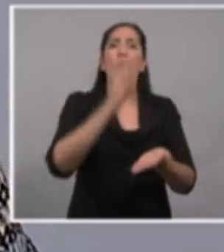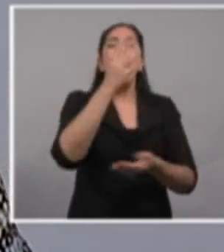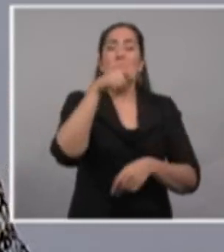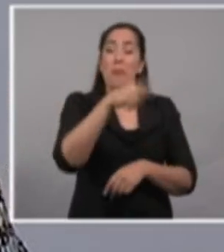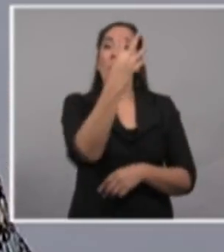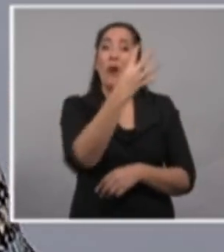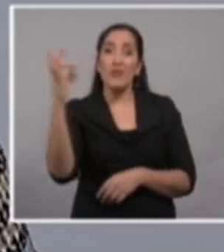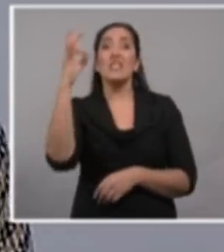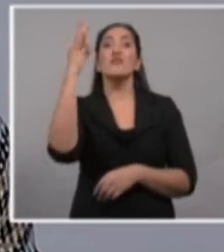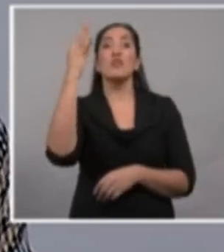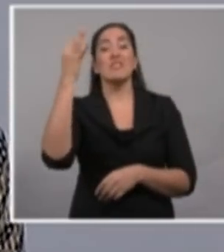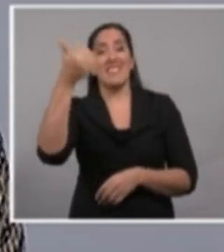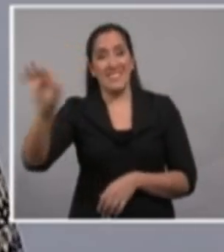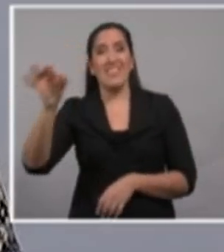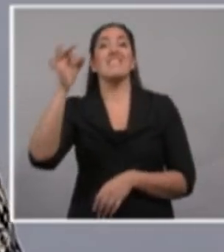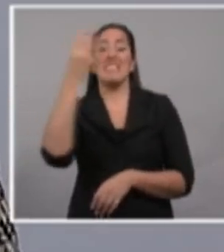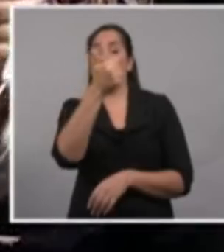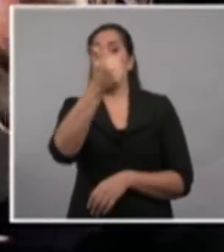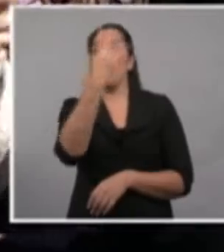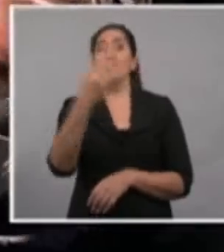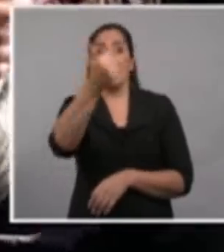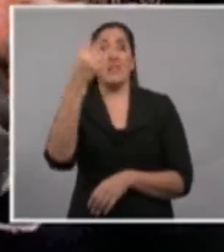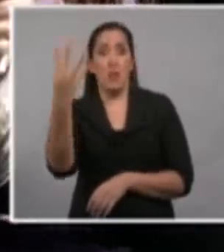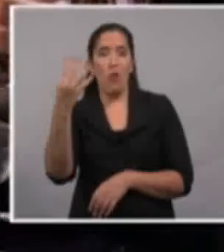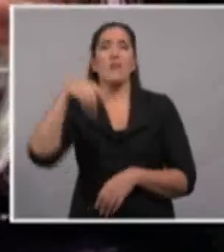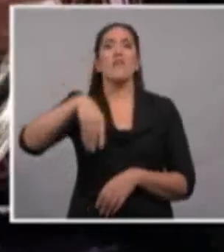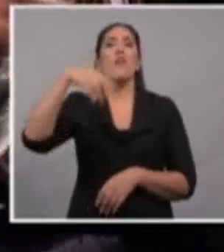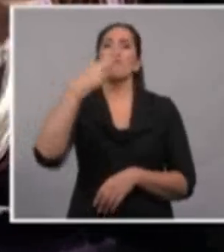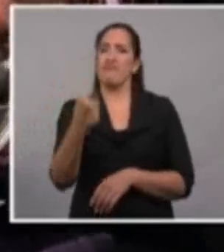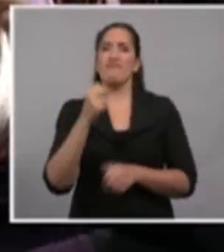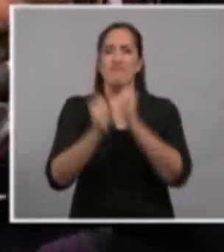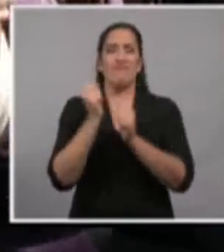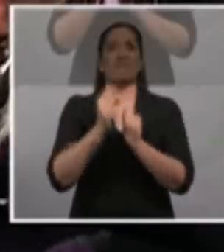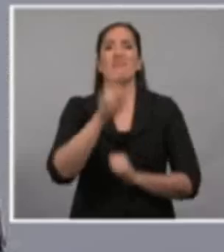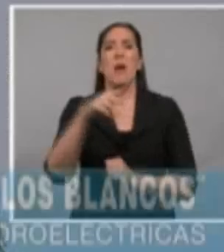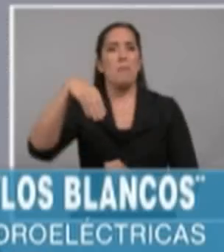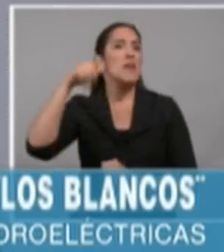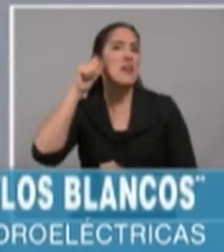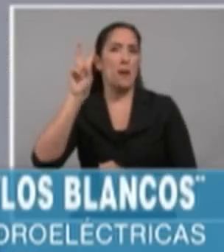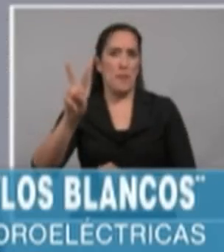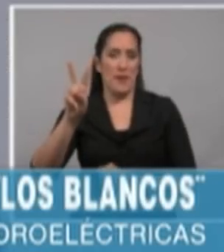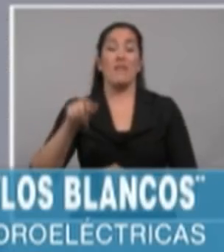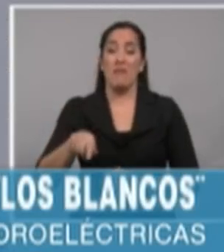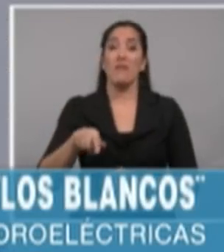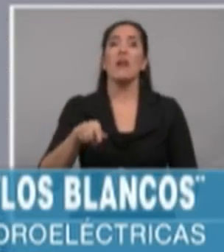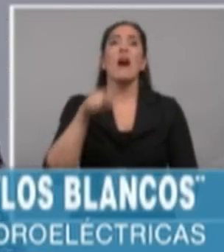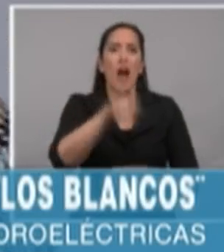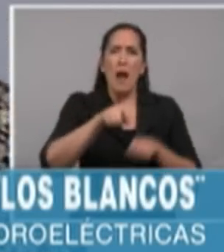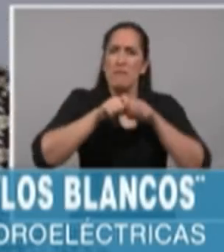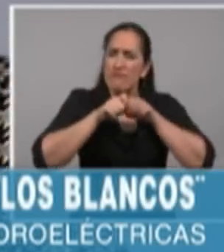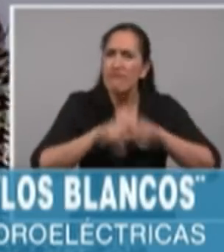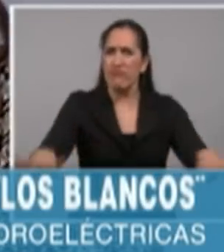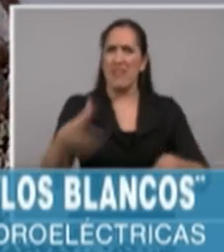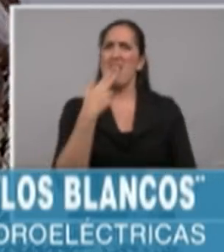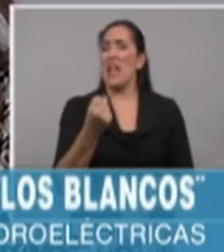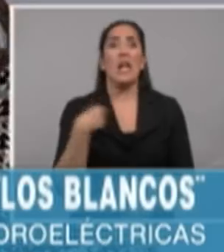megavatios hidroeléctricos que se van a integrar a la red nacional, diversificando la matriz energética, que